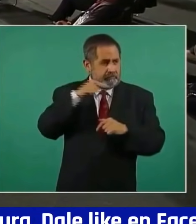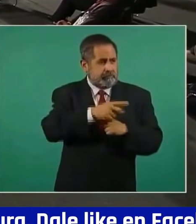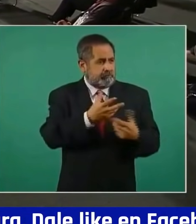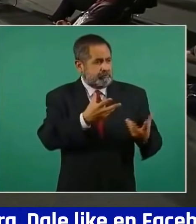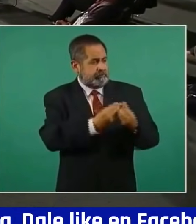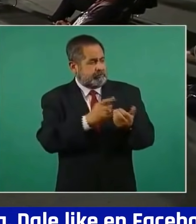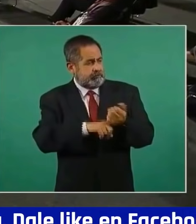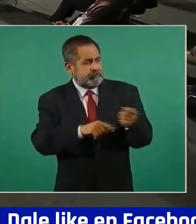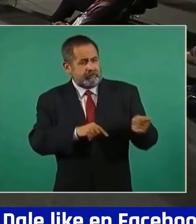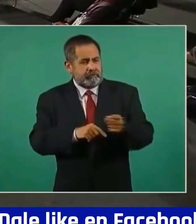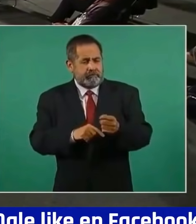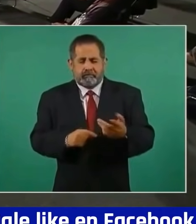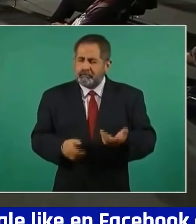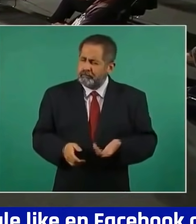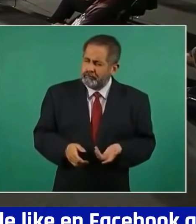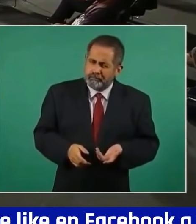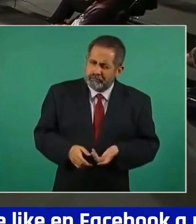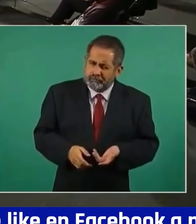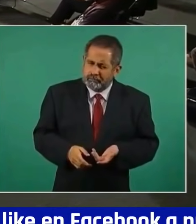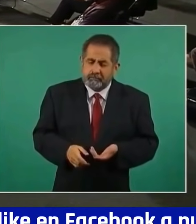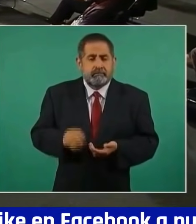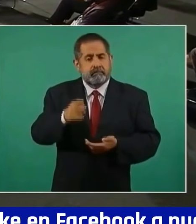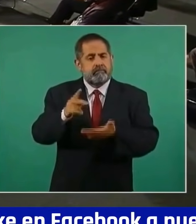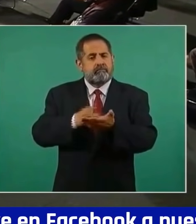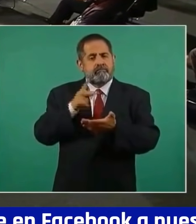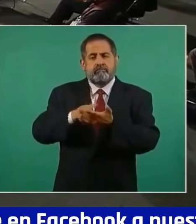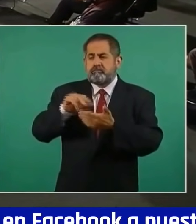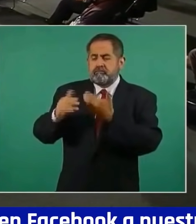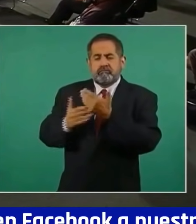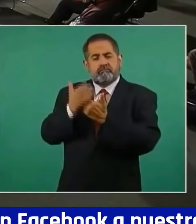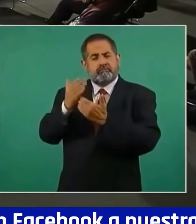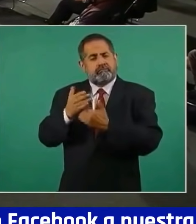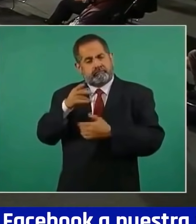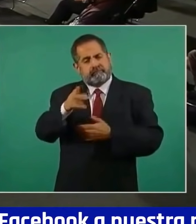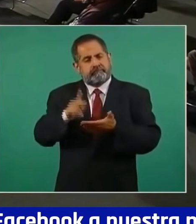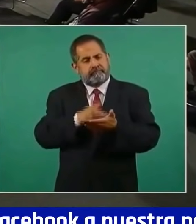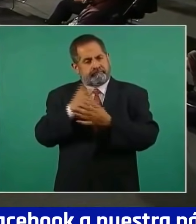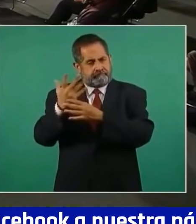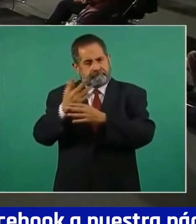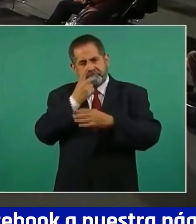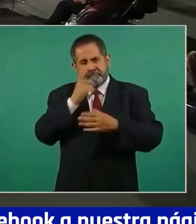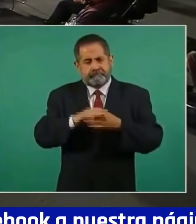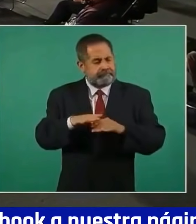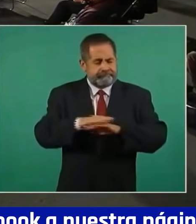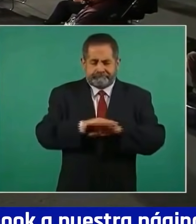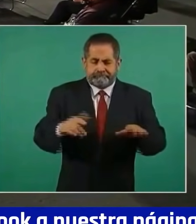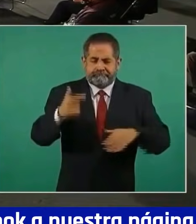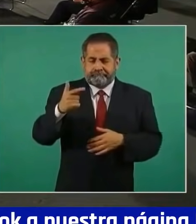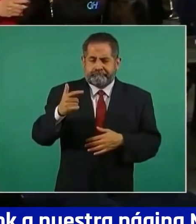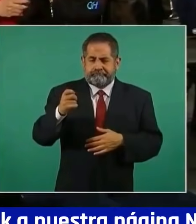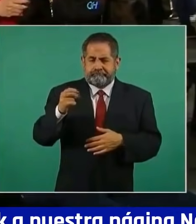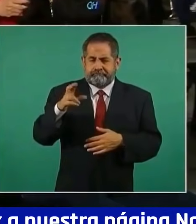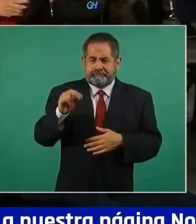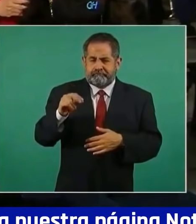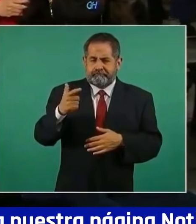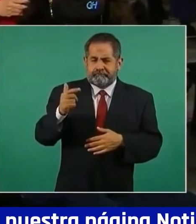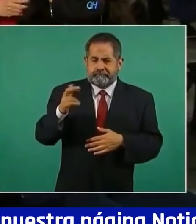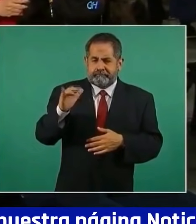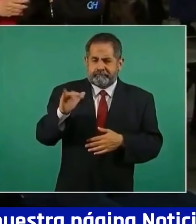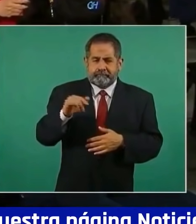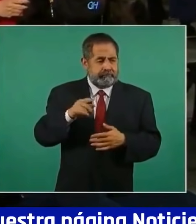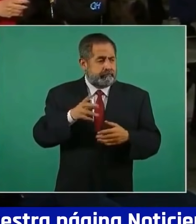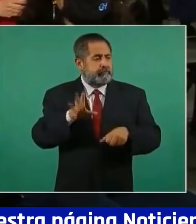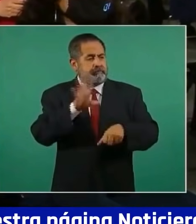Usted en varias ocasiones ha repetido en las mañaneras que nada que tenga que ver con Genaro García Luna iba a